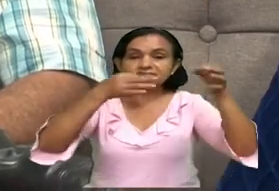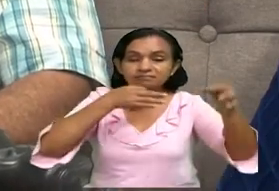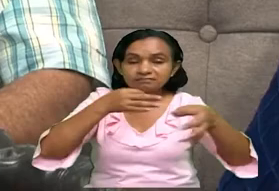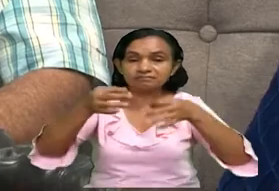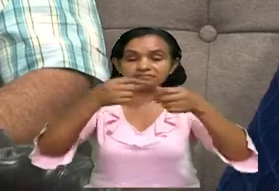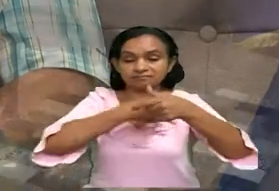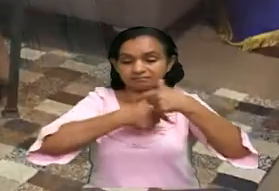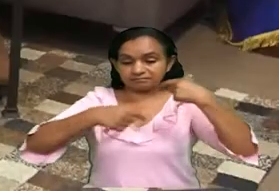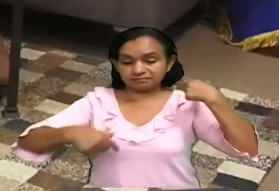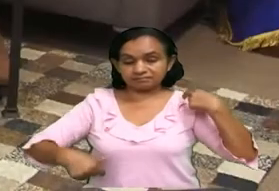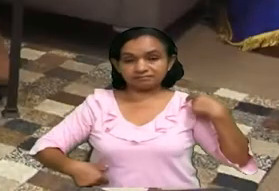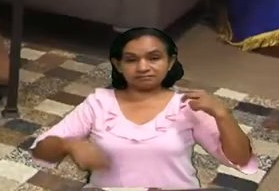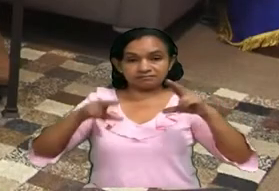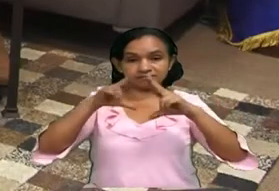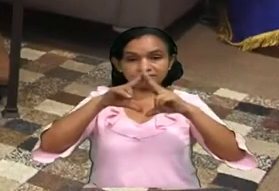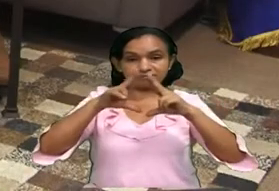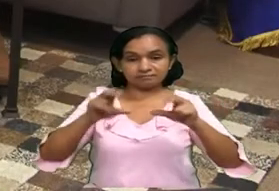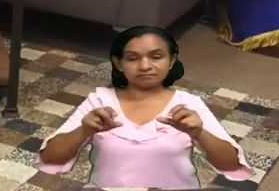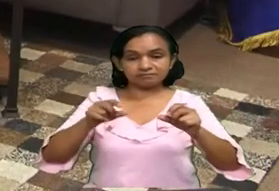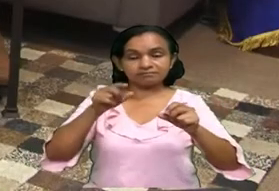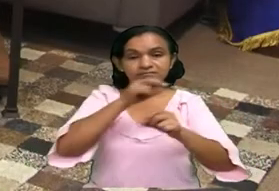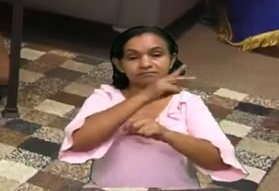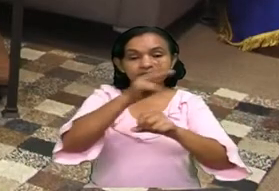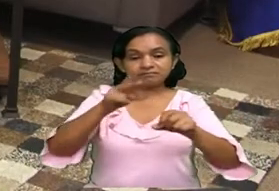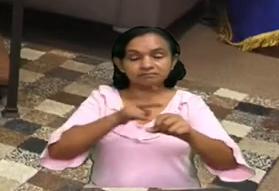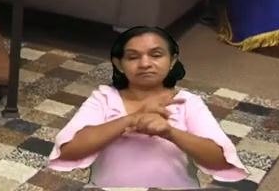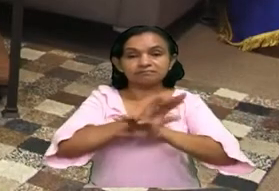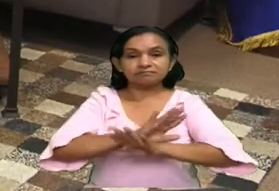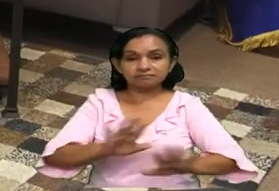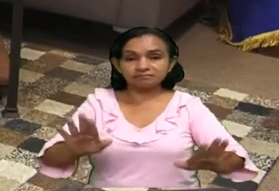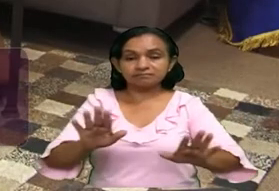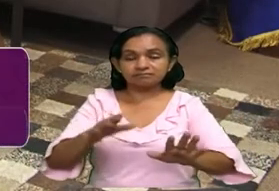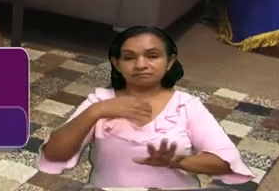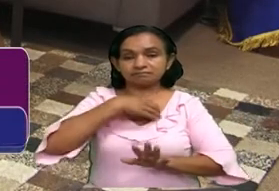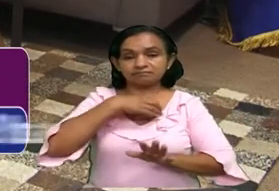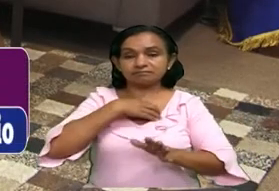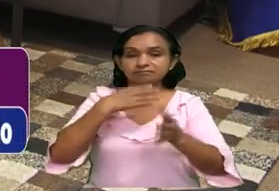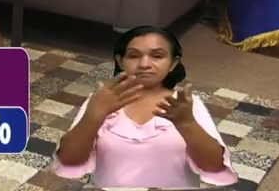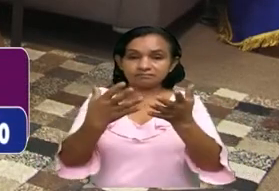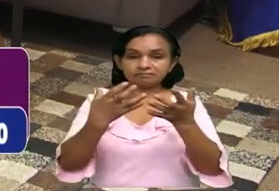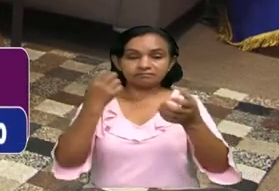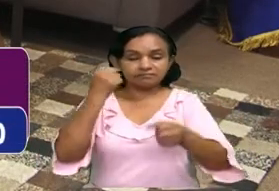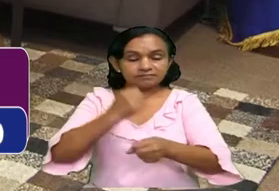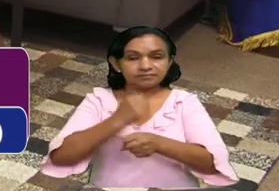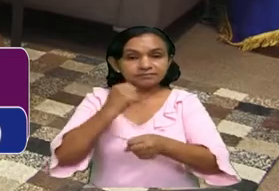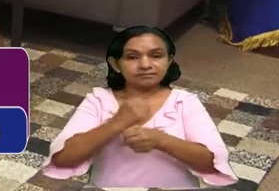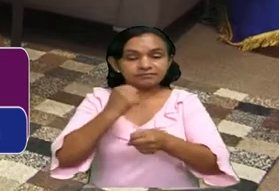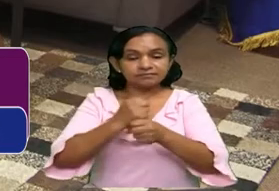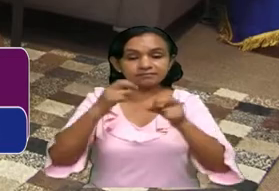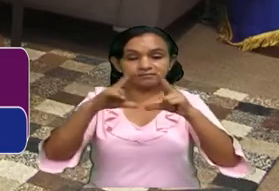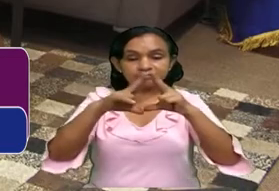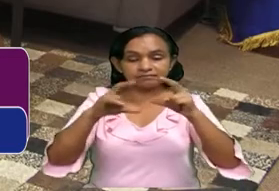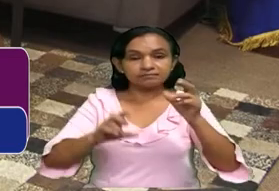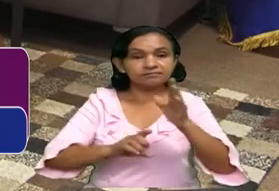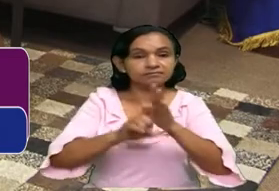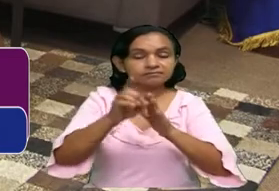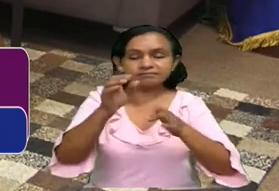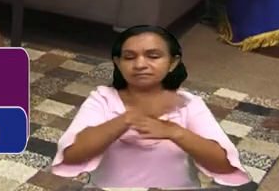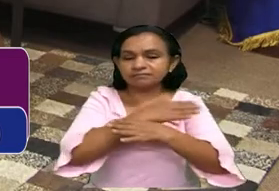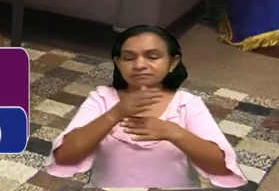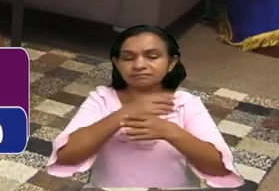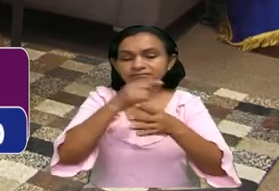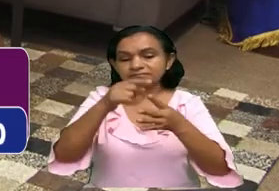República. Al cabo de 2 horas, y le planteamos nuestra voluntad de trabajar para sacar el país adelante, etcétera,